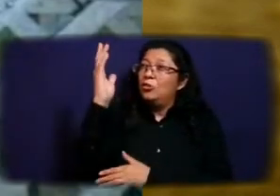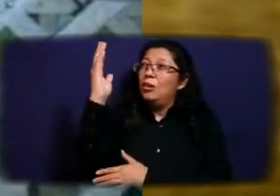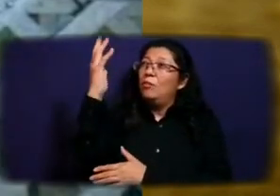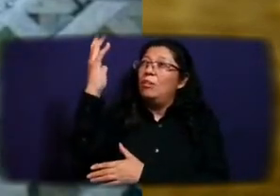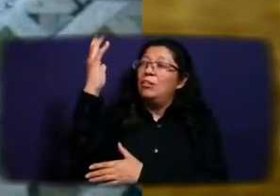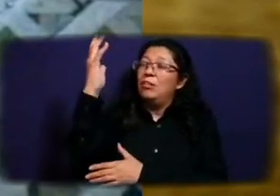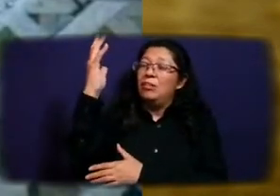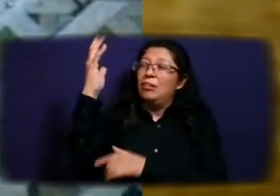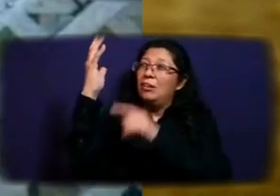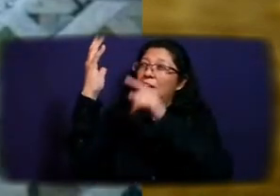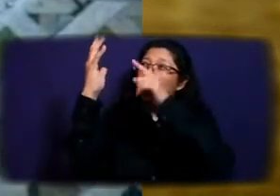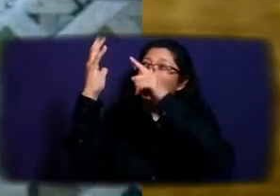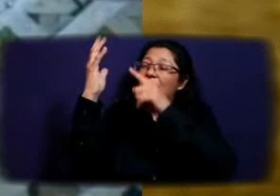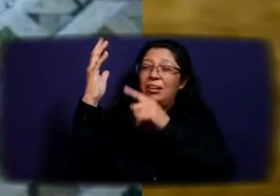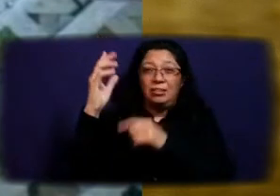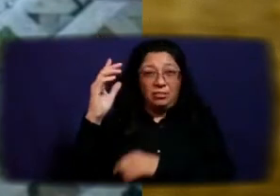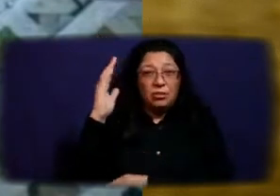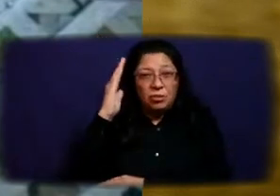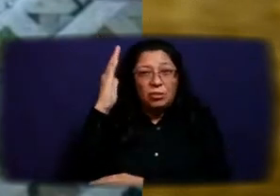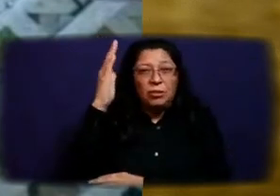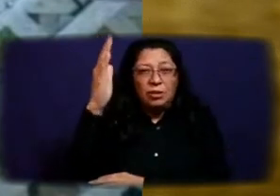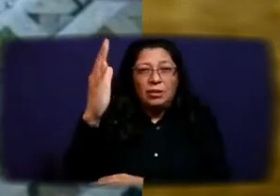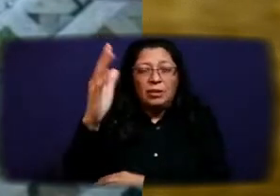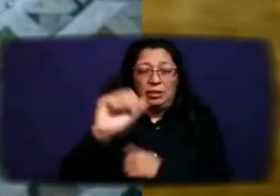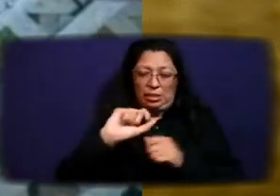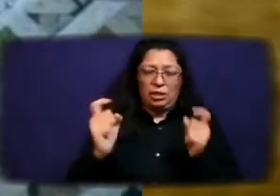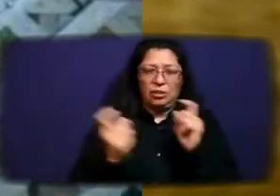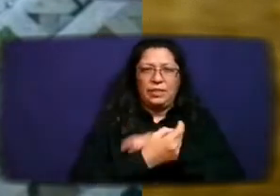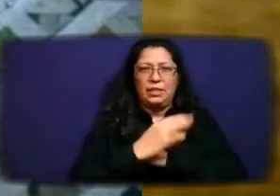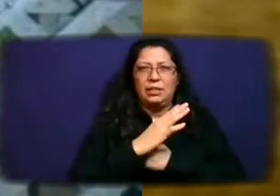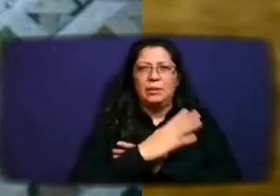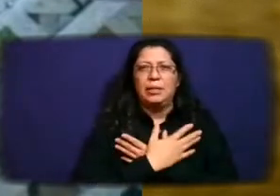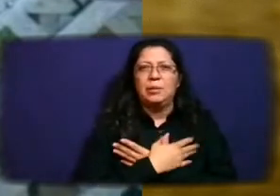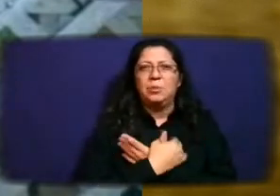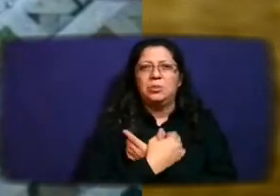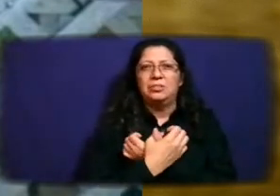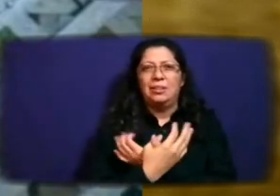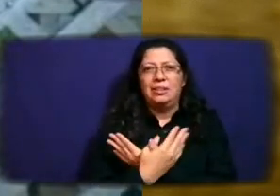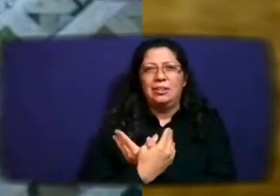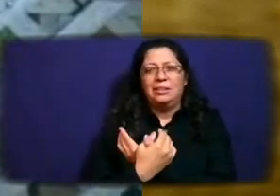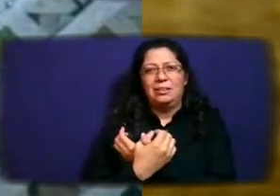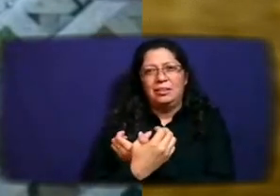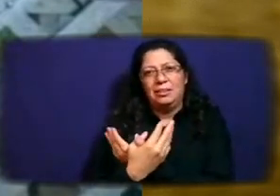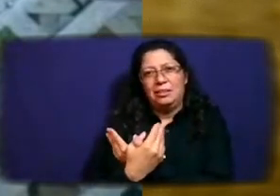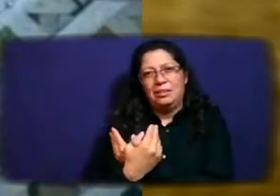Un día, él se convertirá en mariposa.